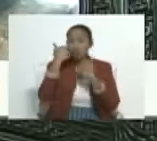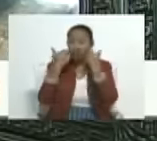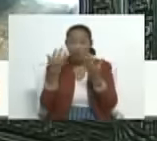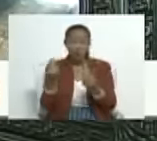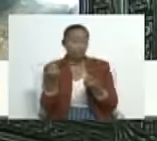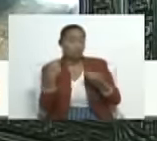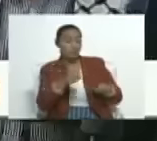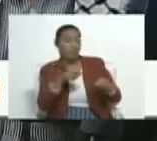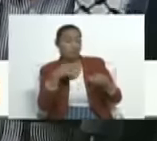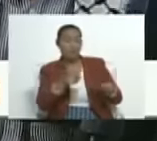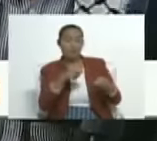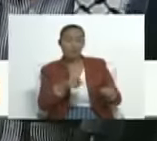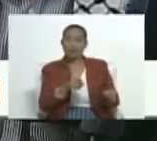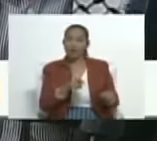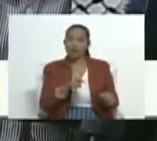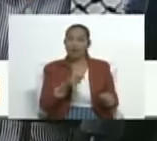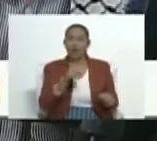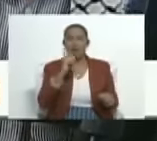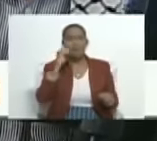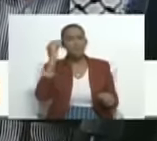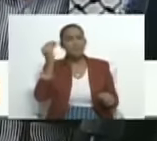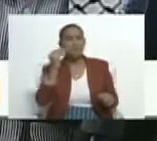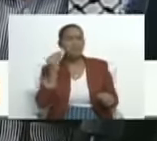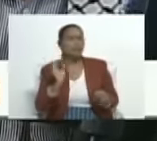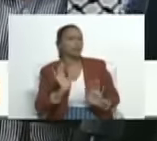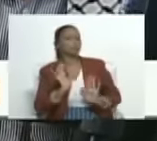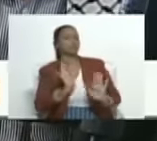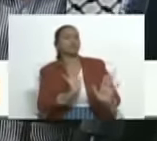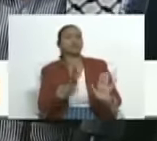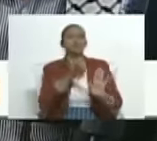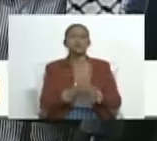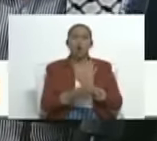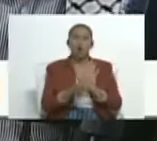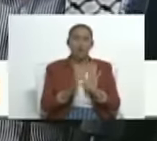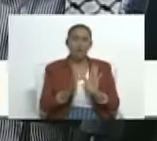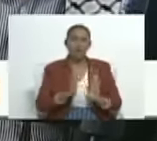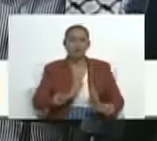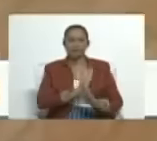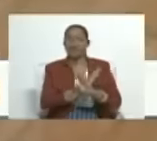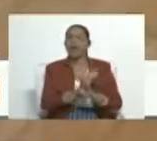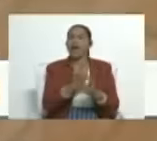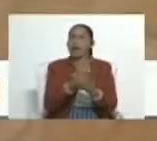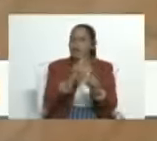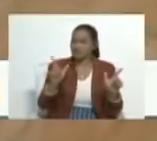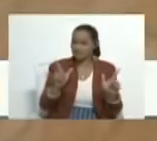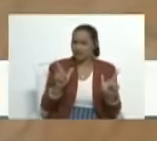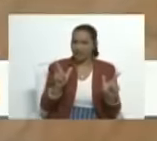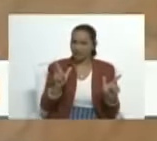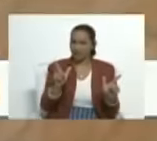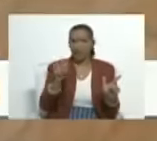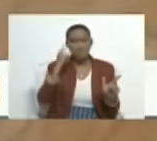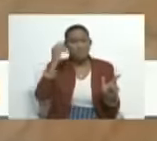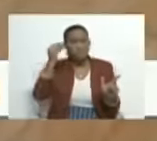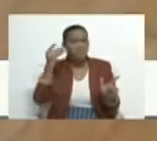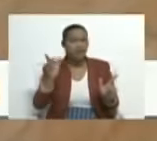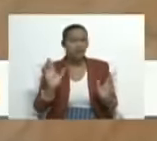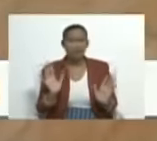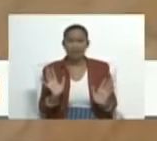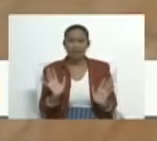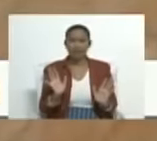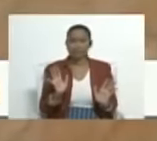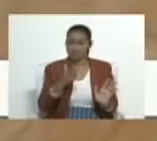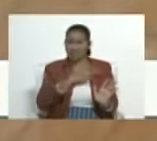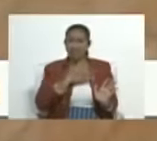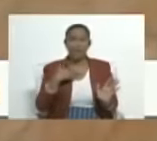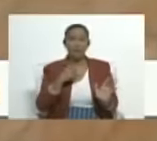¿Creen que así pueden frenar la libertad? ¿Creen que así pueden frenar la autodeterminación? ¿Creen que